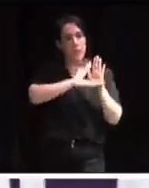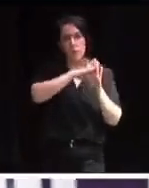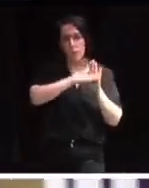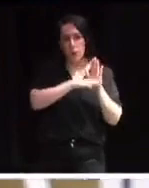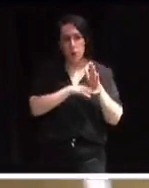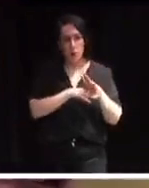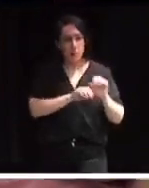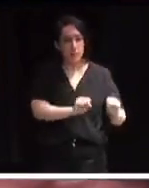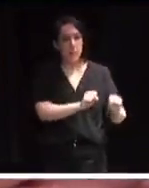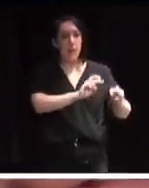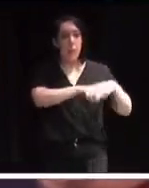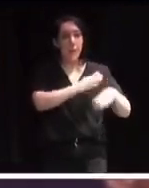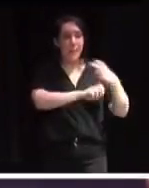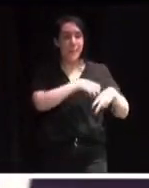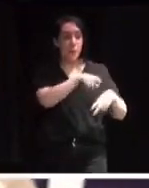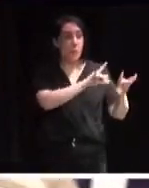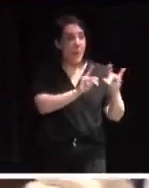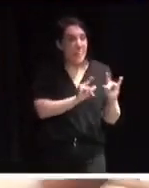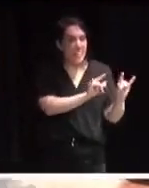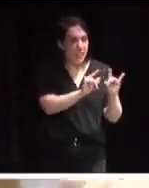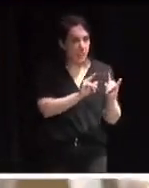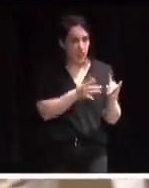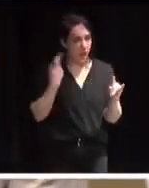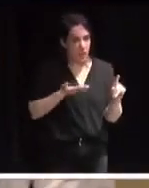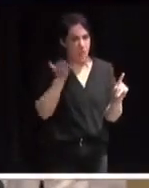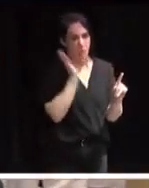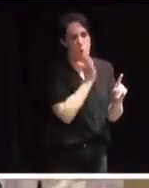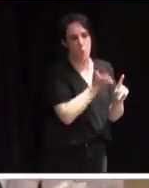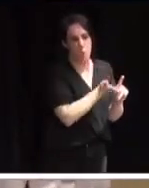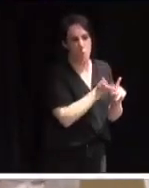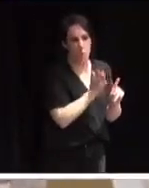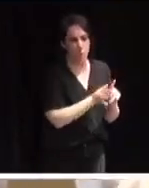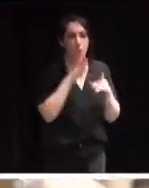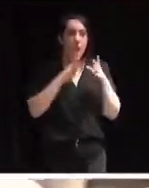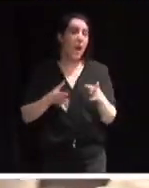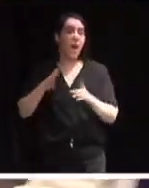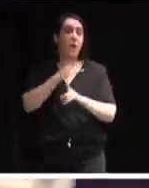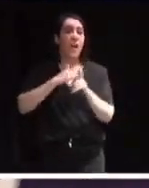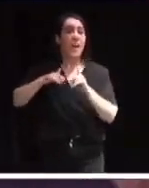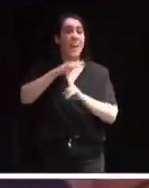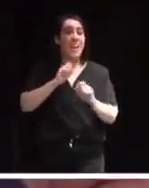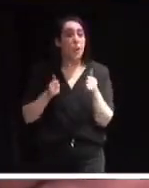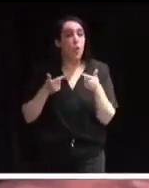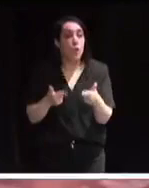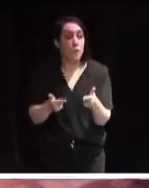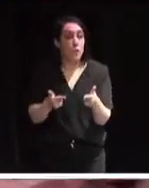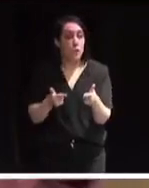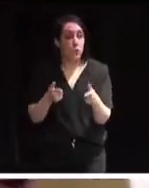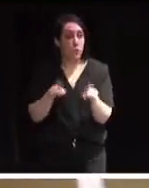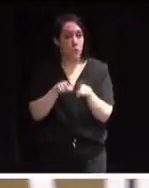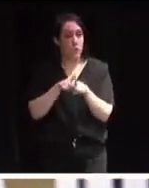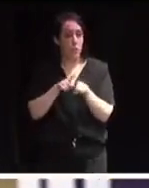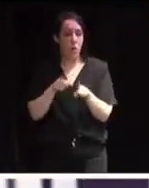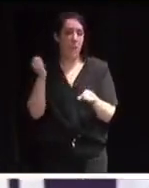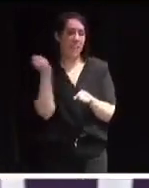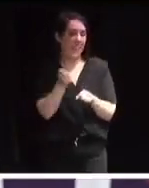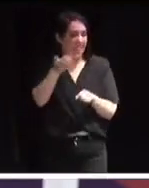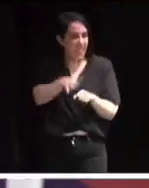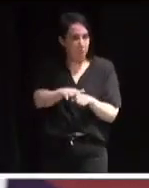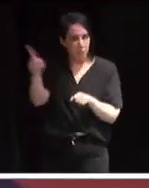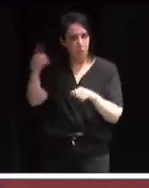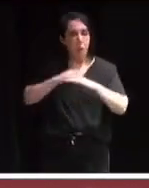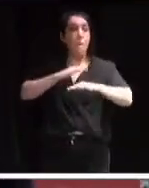sacar adelante para recuperar esa tierra ahora el absoluto ecocidio el crimen cometido con el mal menor